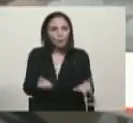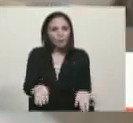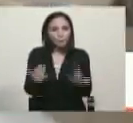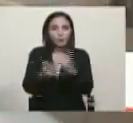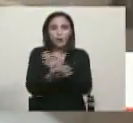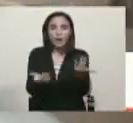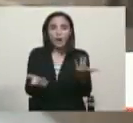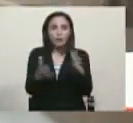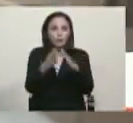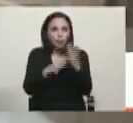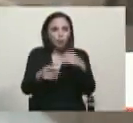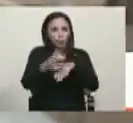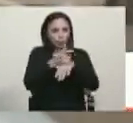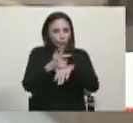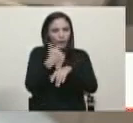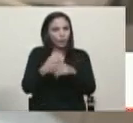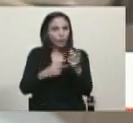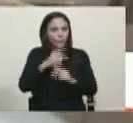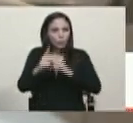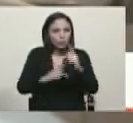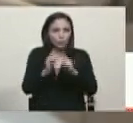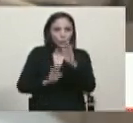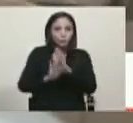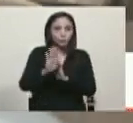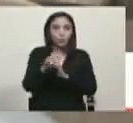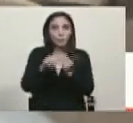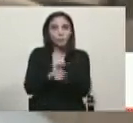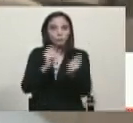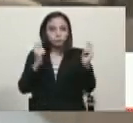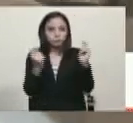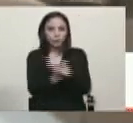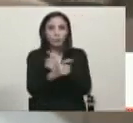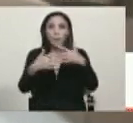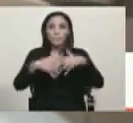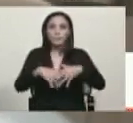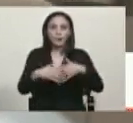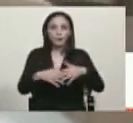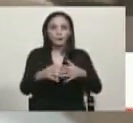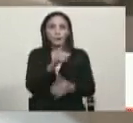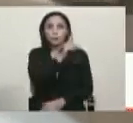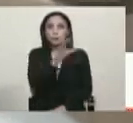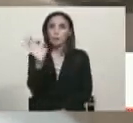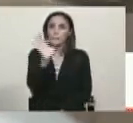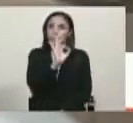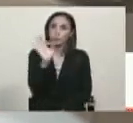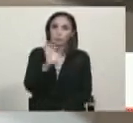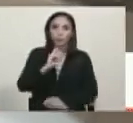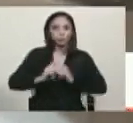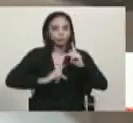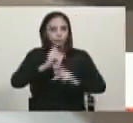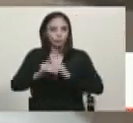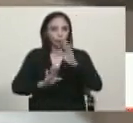recuperación productiva y también convertir esta empresa en 100%